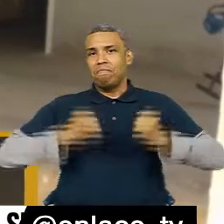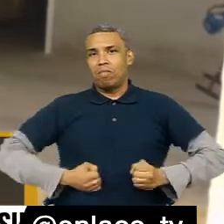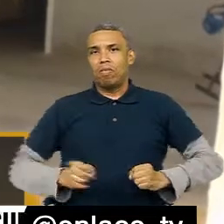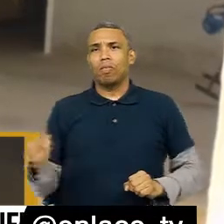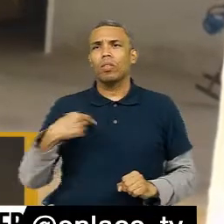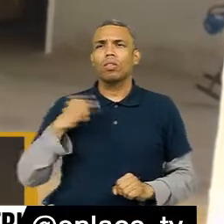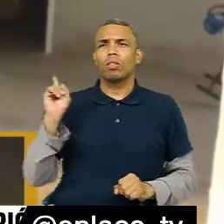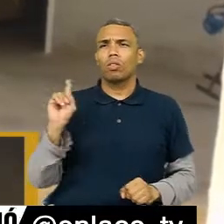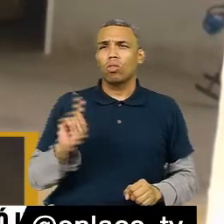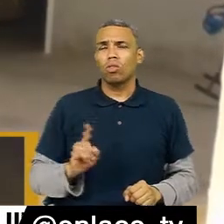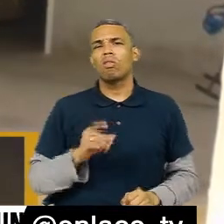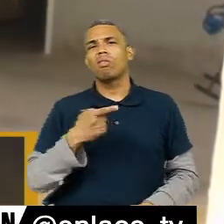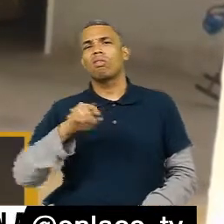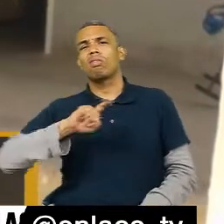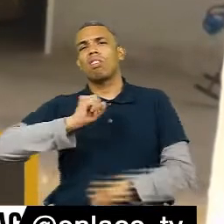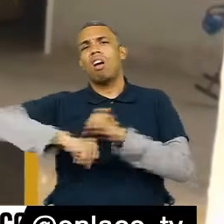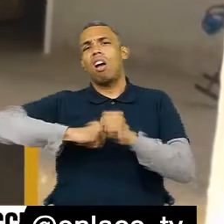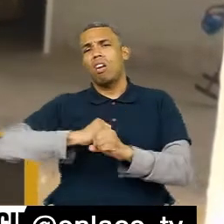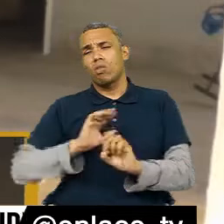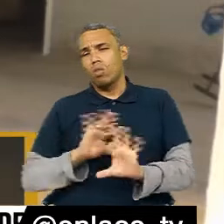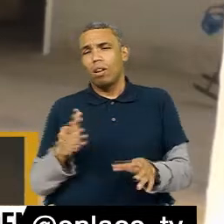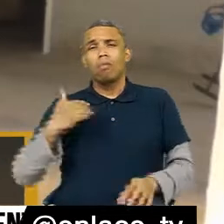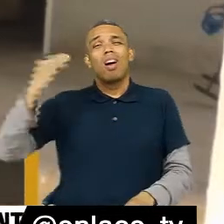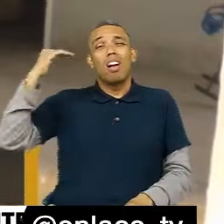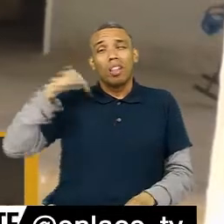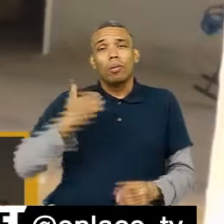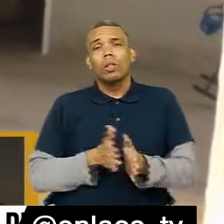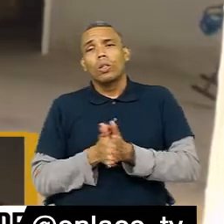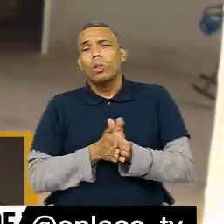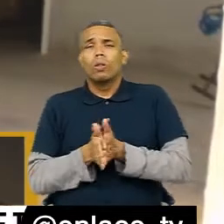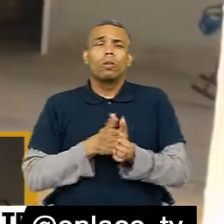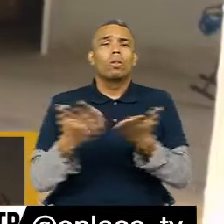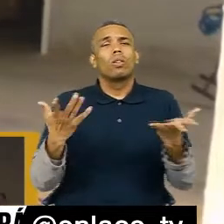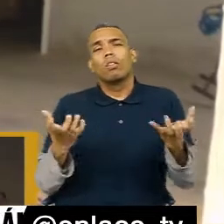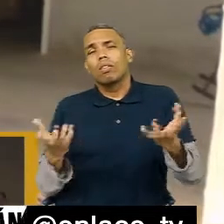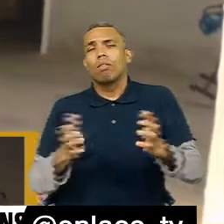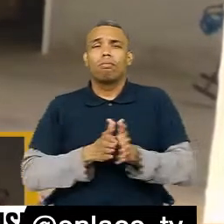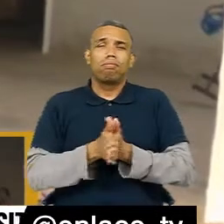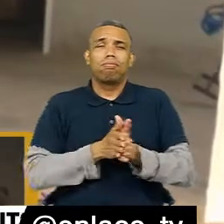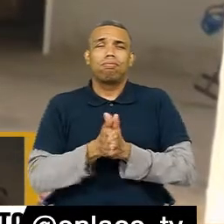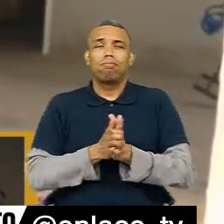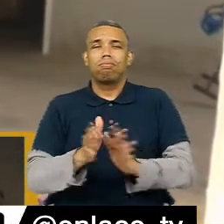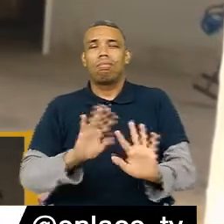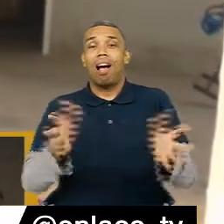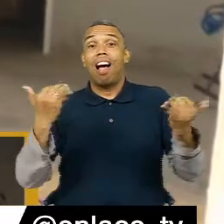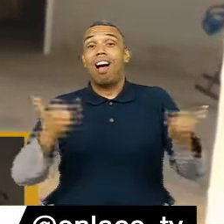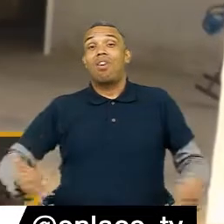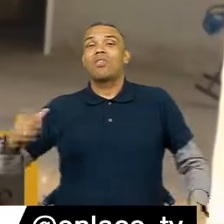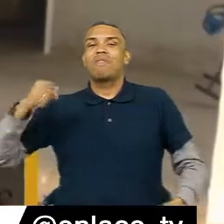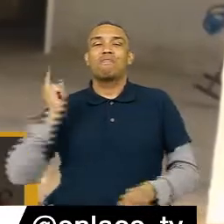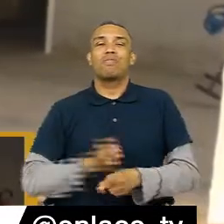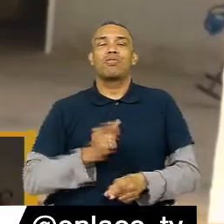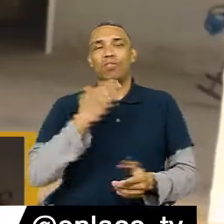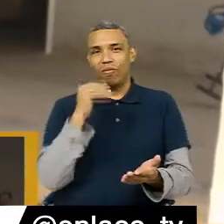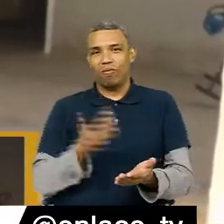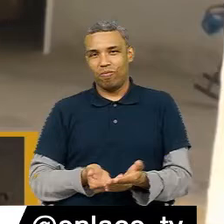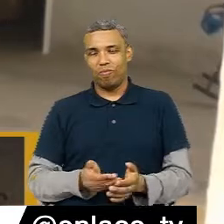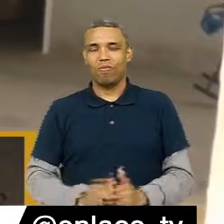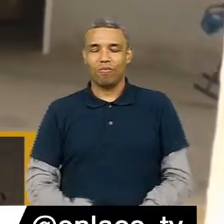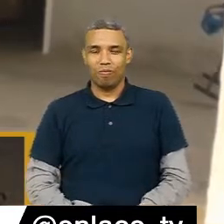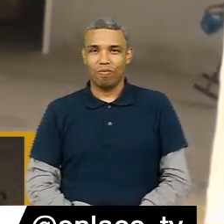estado esperando esto como un anhelo de toda la comunidad para que esto se diera realidad, y gracias a la función que ha